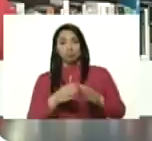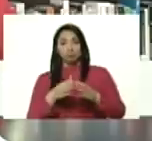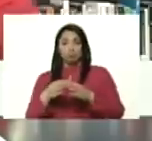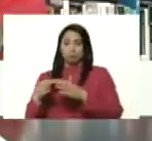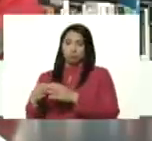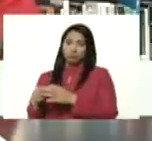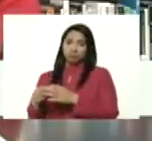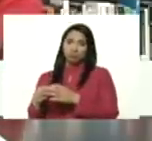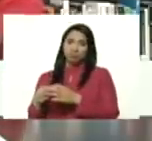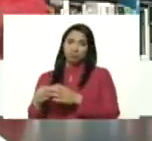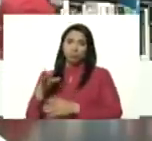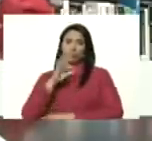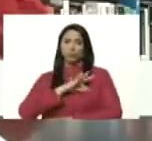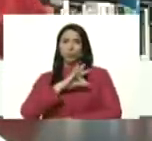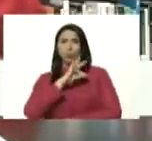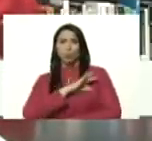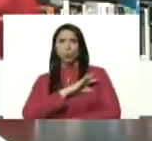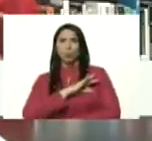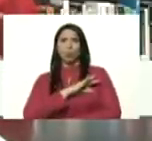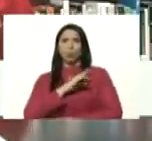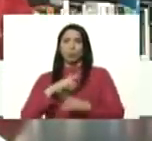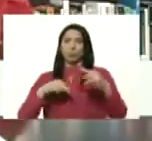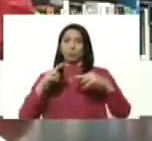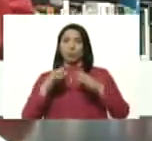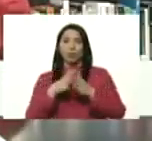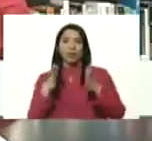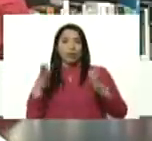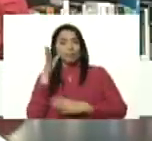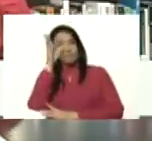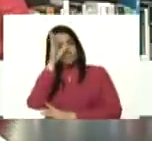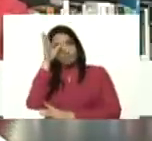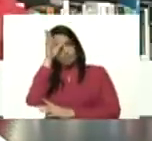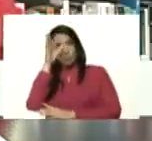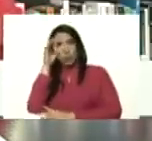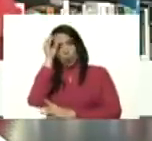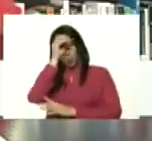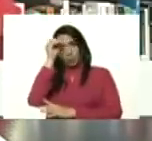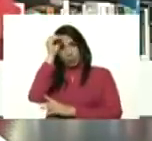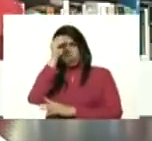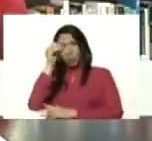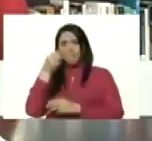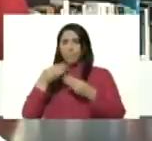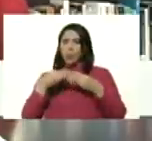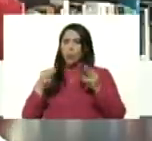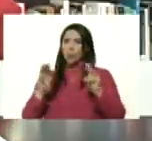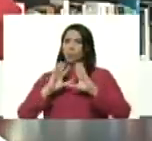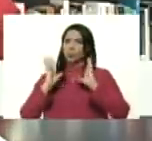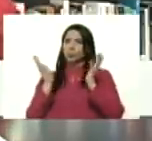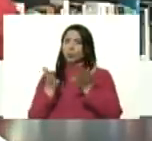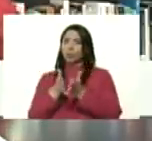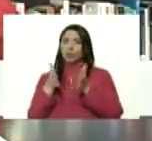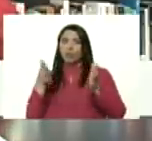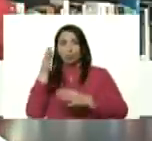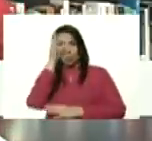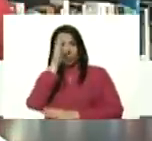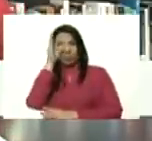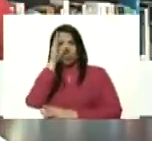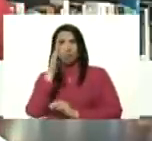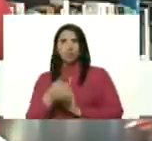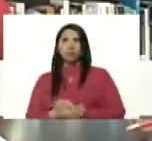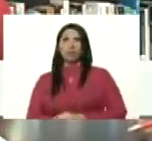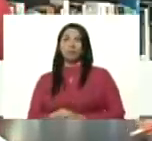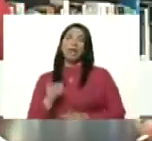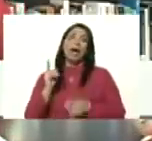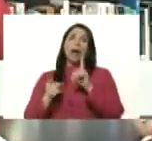organizativas, sociales, construir una gran conciencia de la opinión pública mundial, una gran conciencia. Si algo